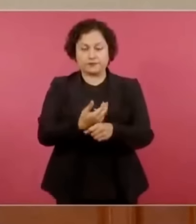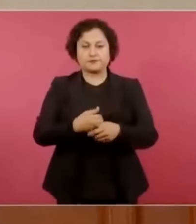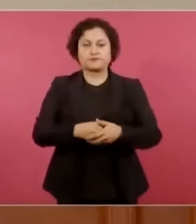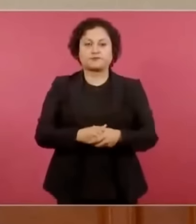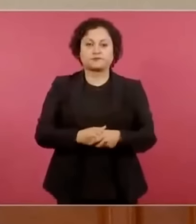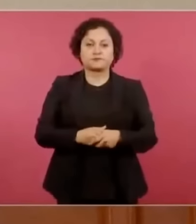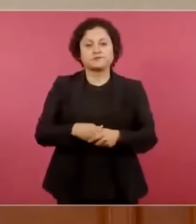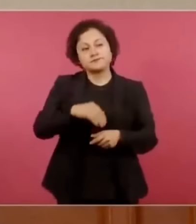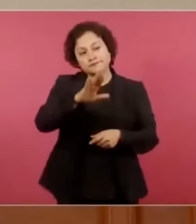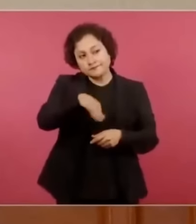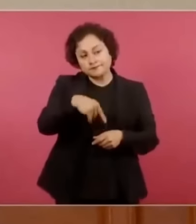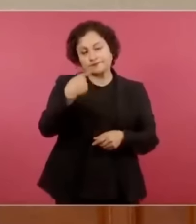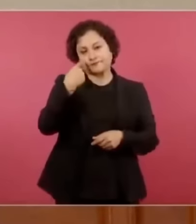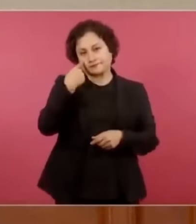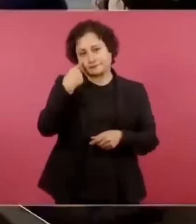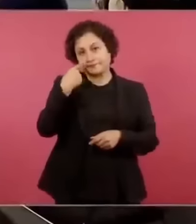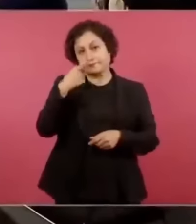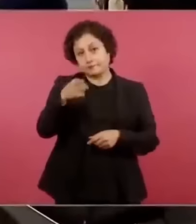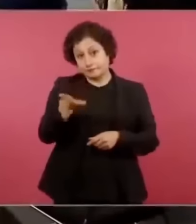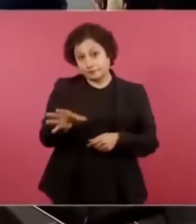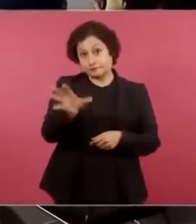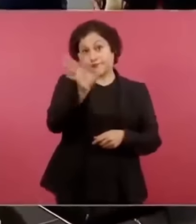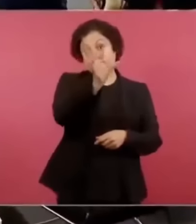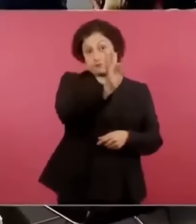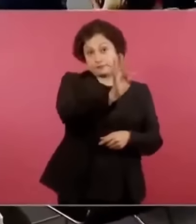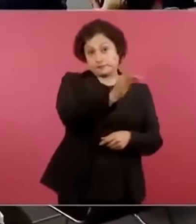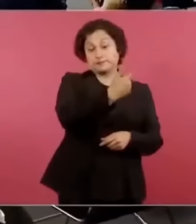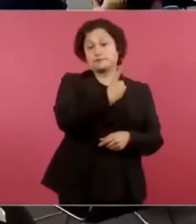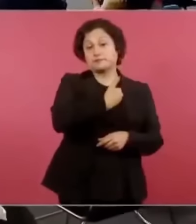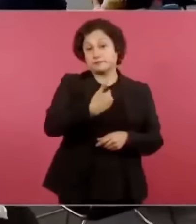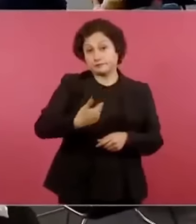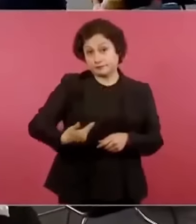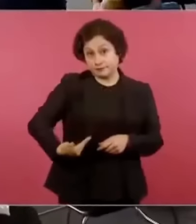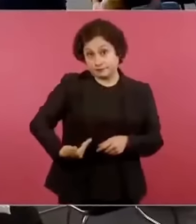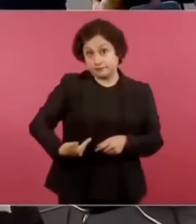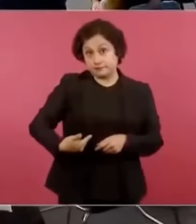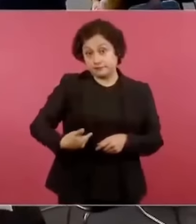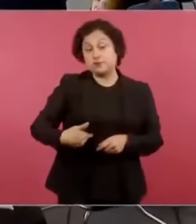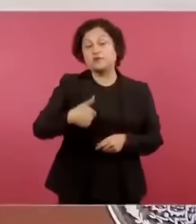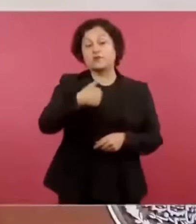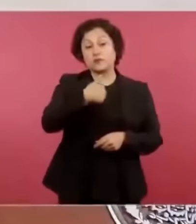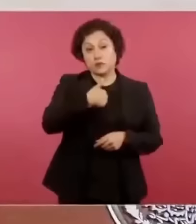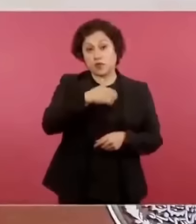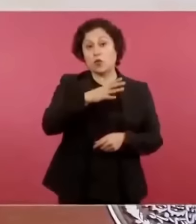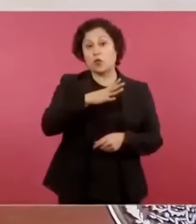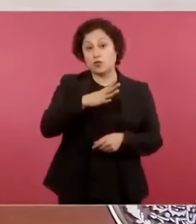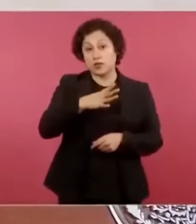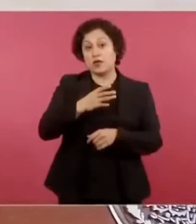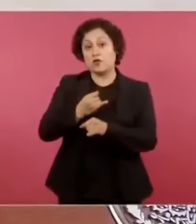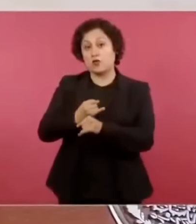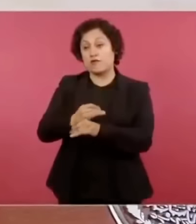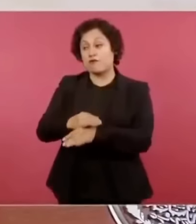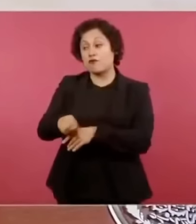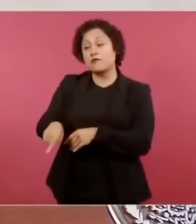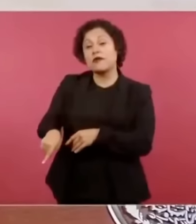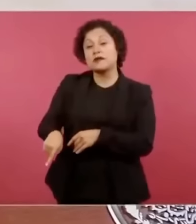Le dije, dile al presidente que tengo pues información de que están echando a andar un